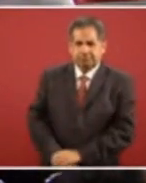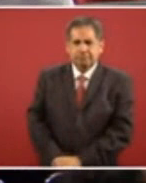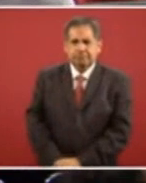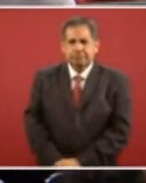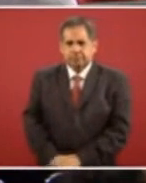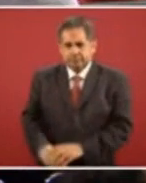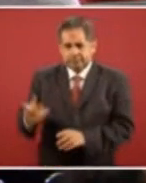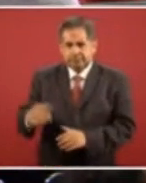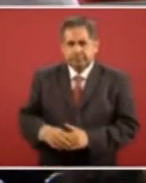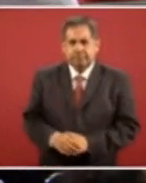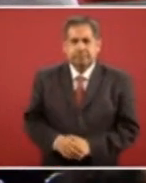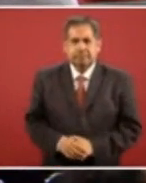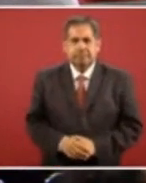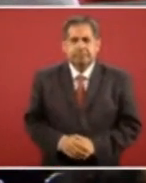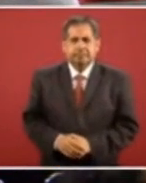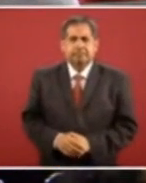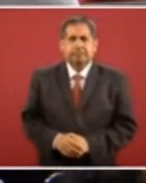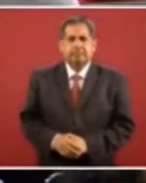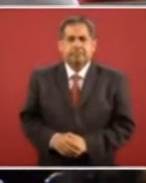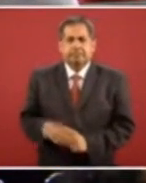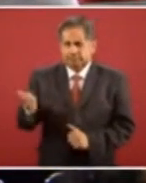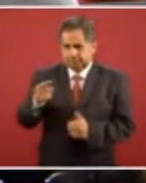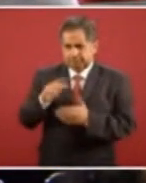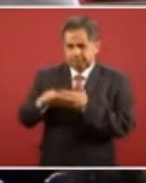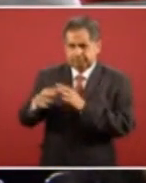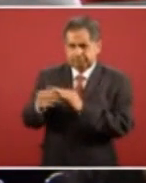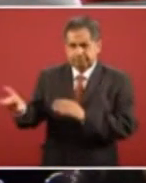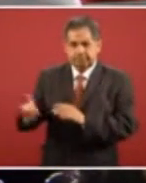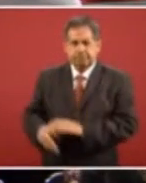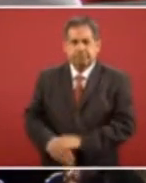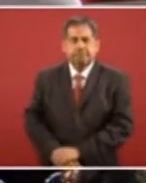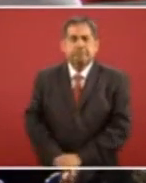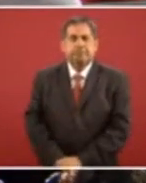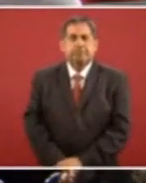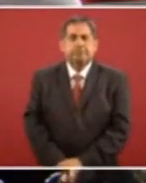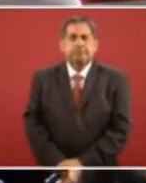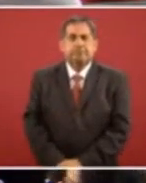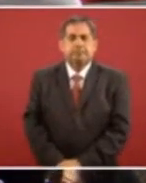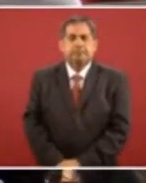A ver, alguien. Ahí está, a ver, léanlo.